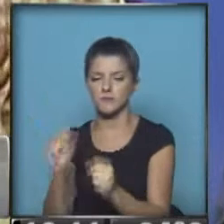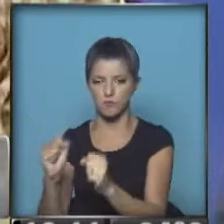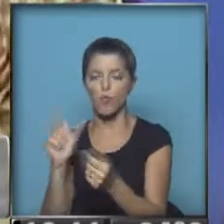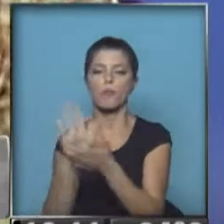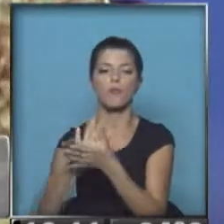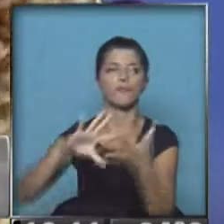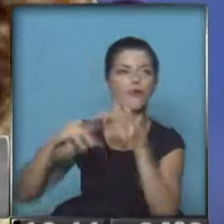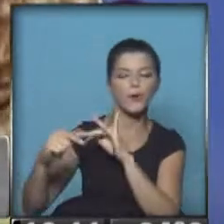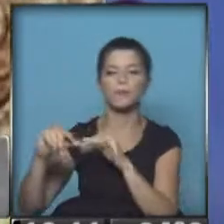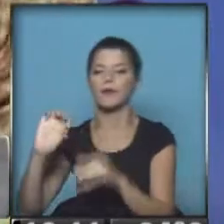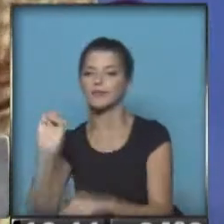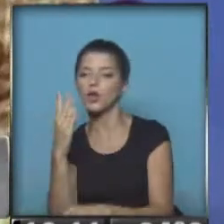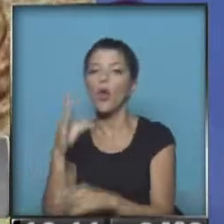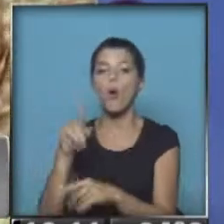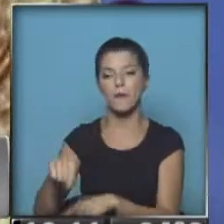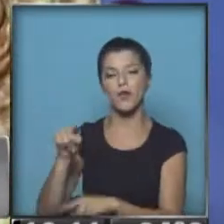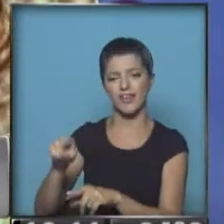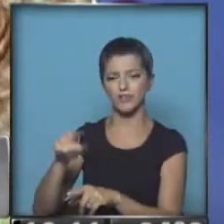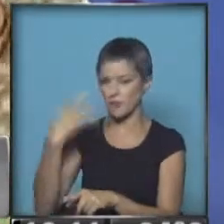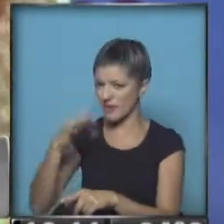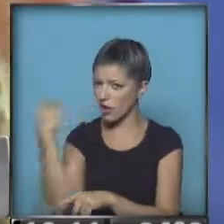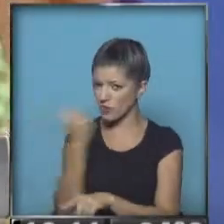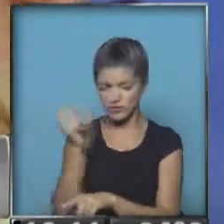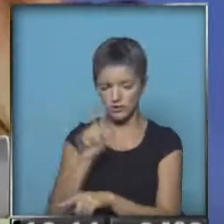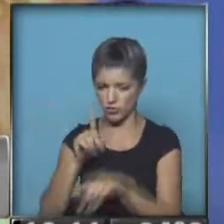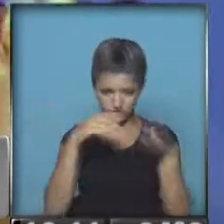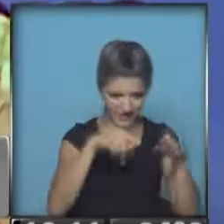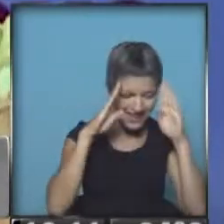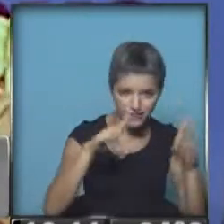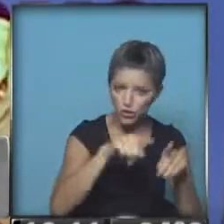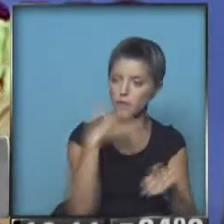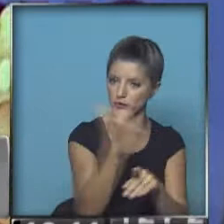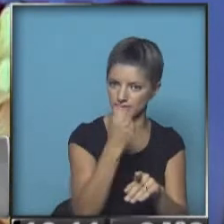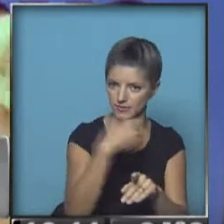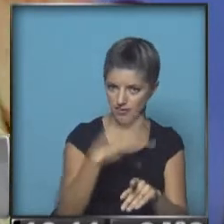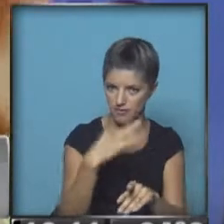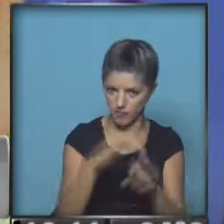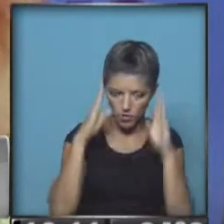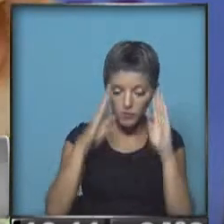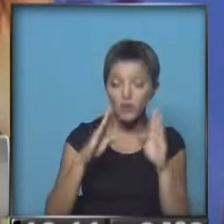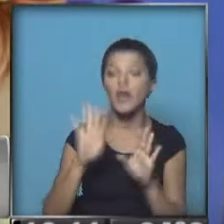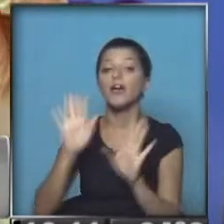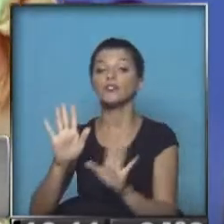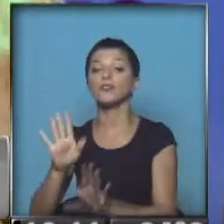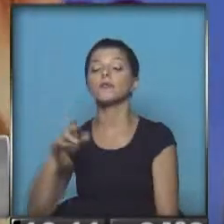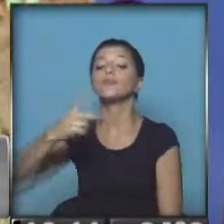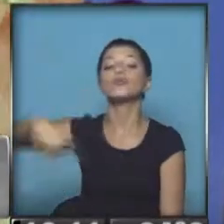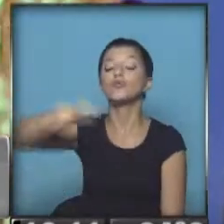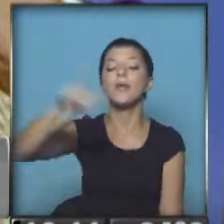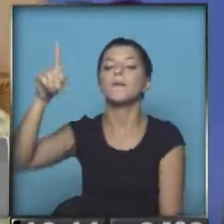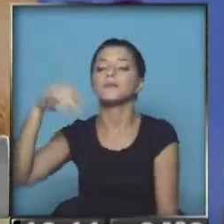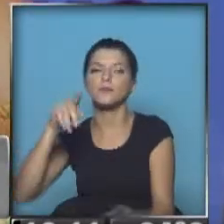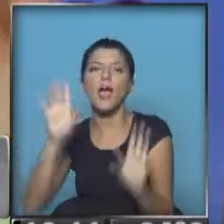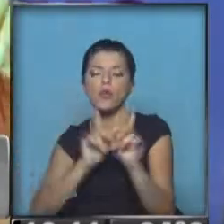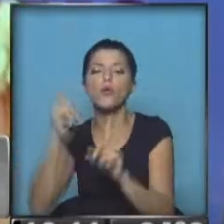estilos, por formas, pero que nacen al fondo de la cuestión. El fondo de la cuestión es si vos creés que somos y queremos